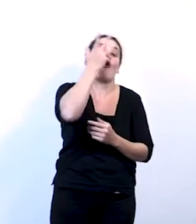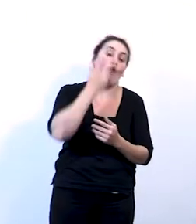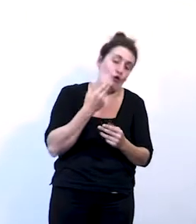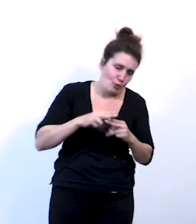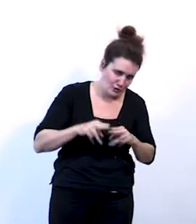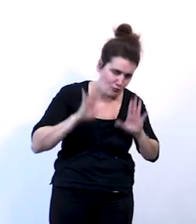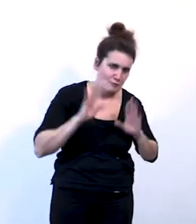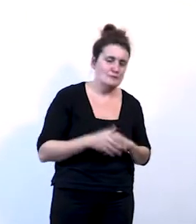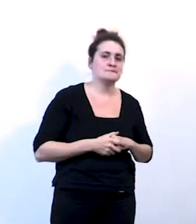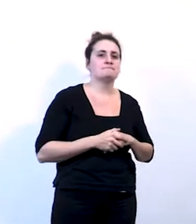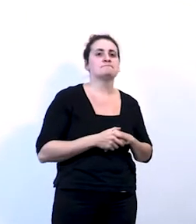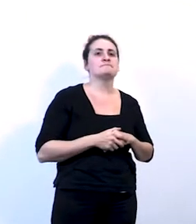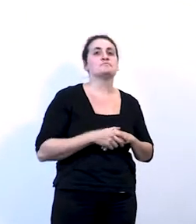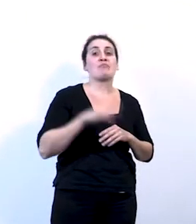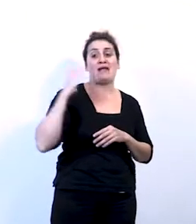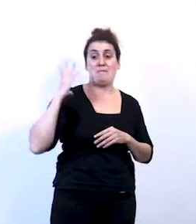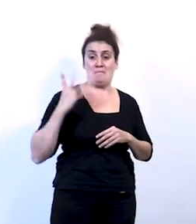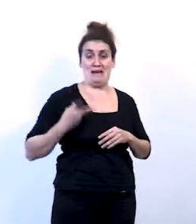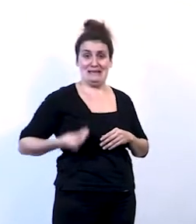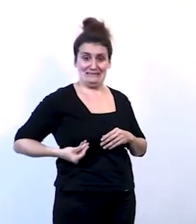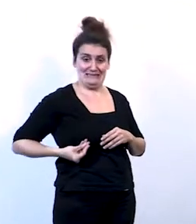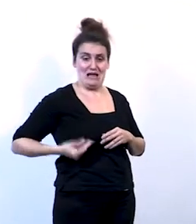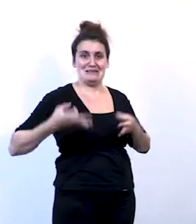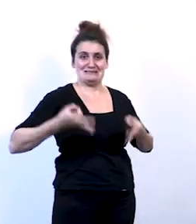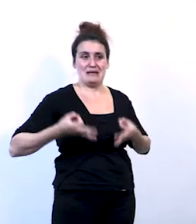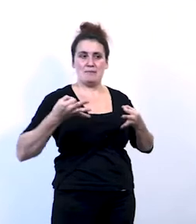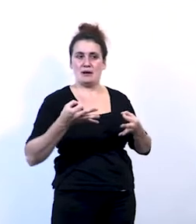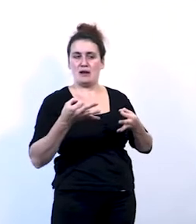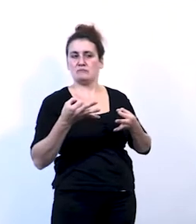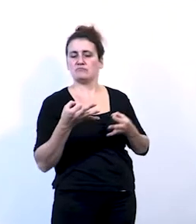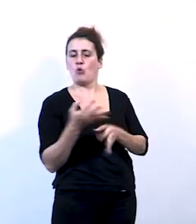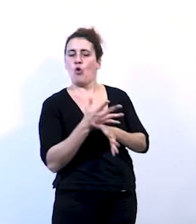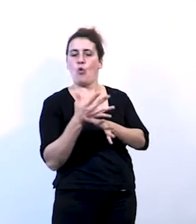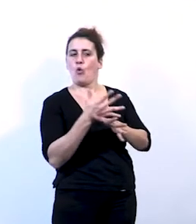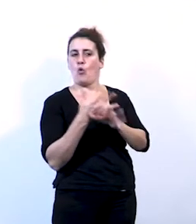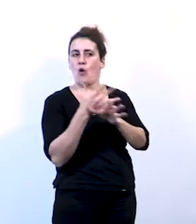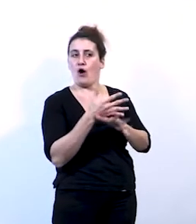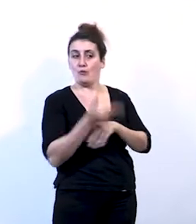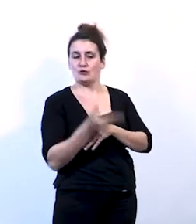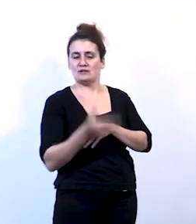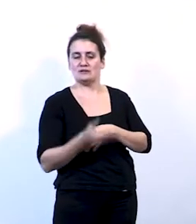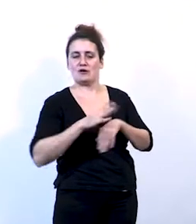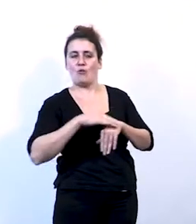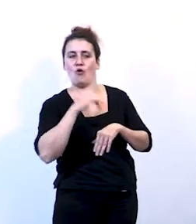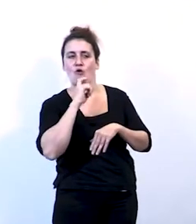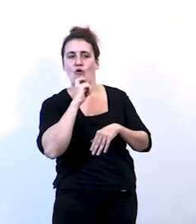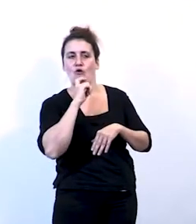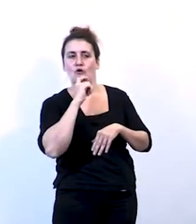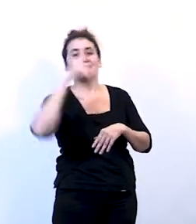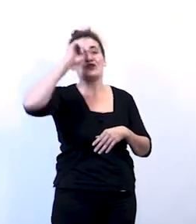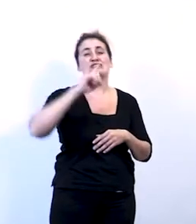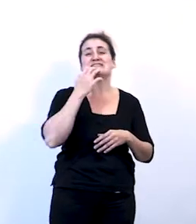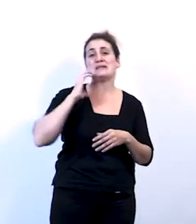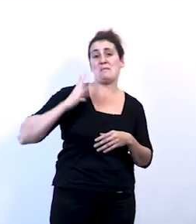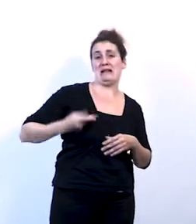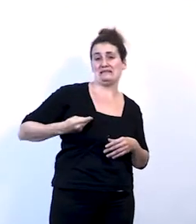disculpa, Palestina siempre ha jugado una cuestión importante en ese juego de cartas. No sé si Palestina tanto,